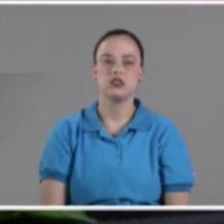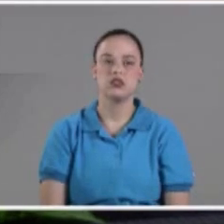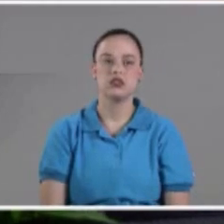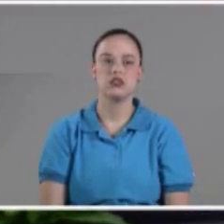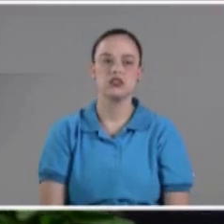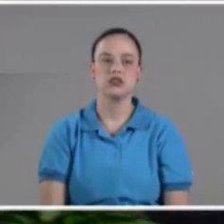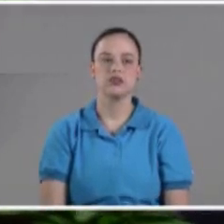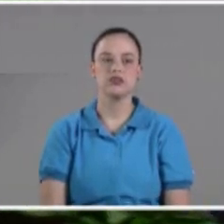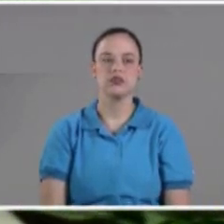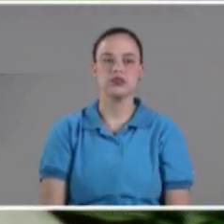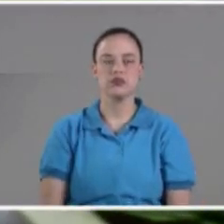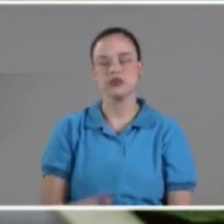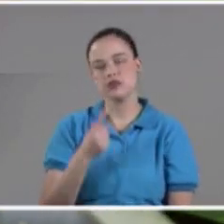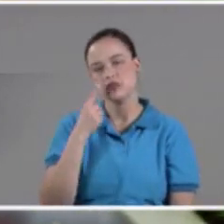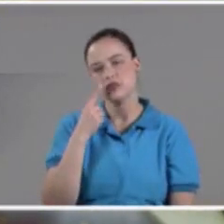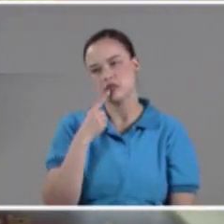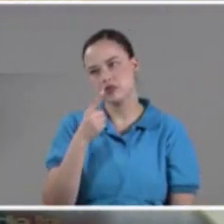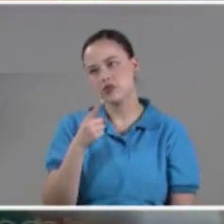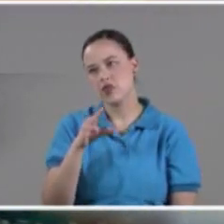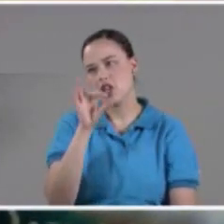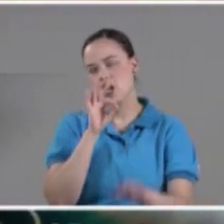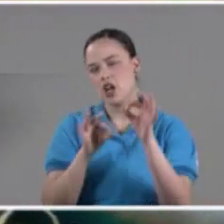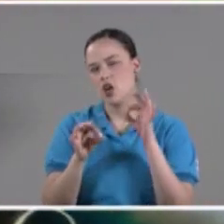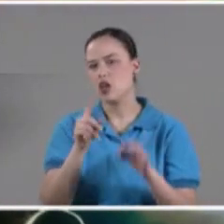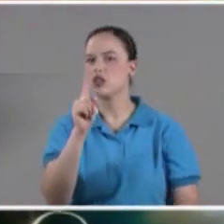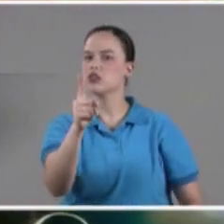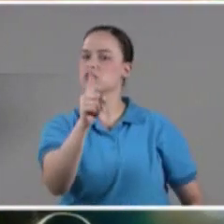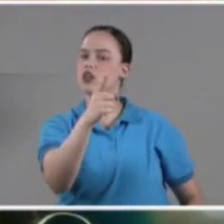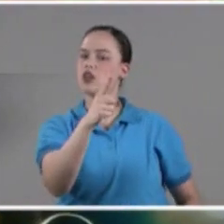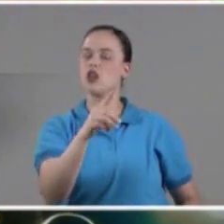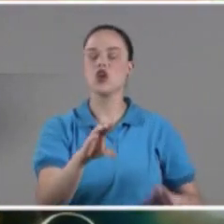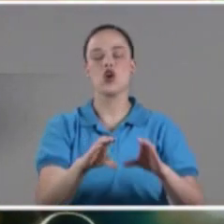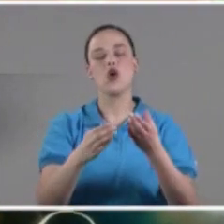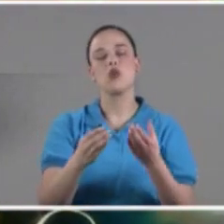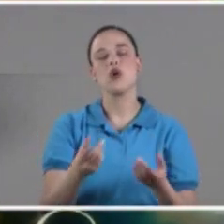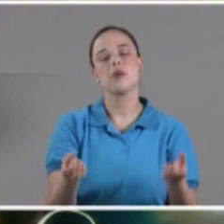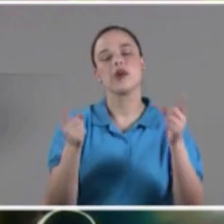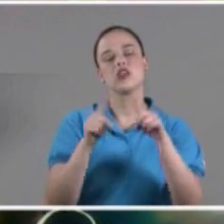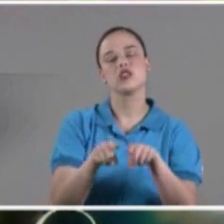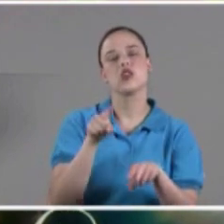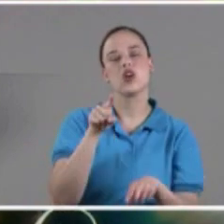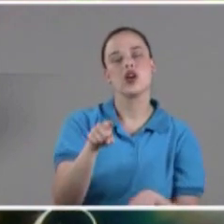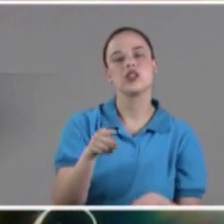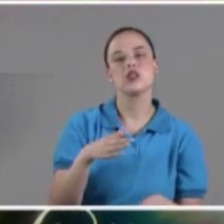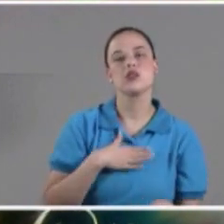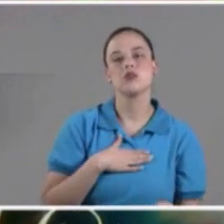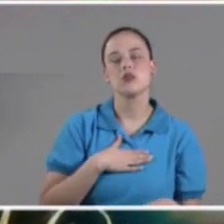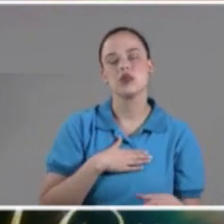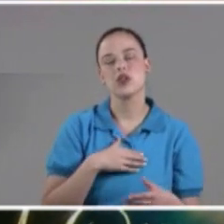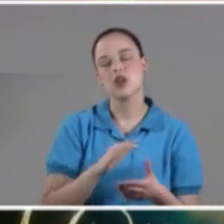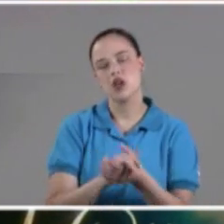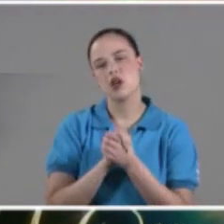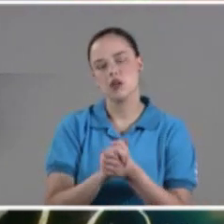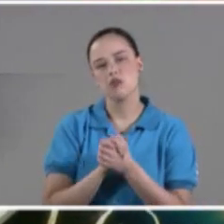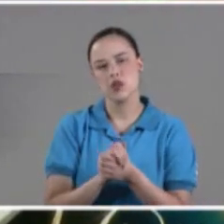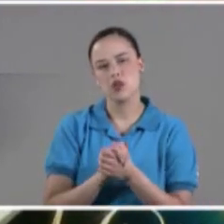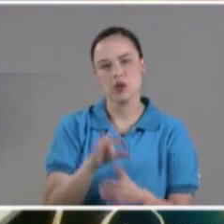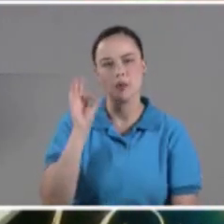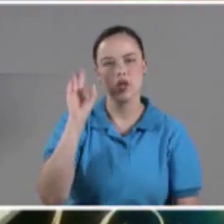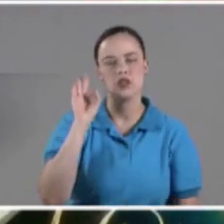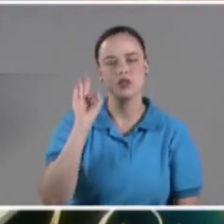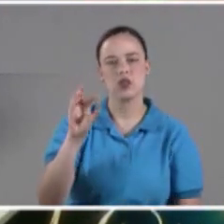y el que diga algo es señalado como le pasó aquel colega mío pastor en Nueva